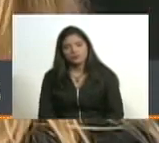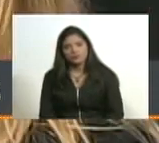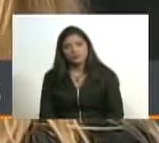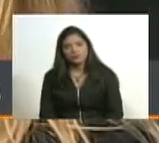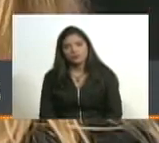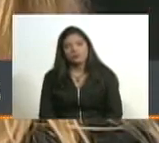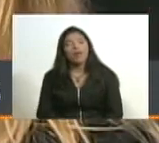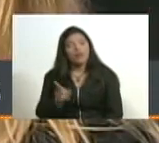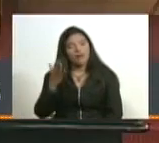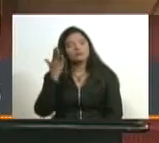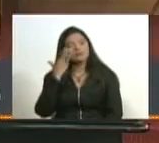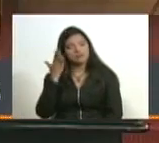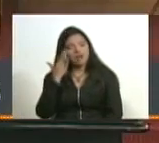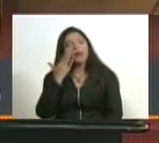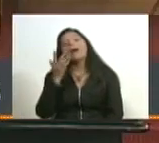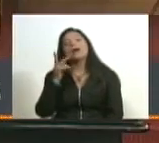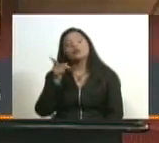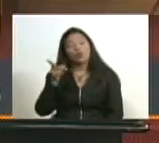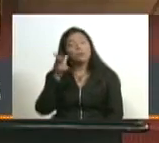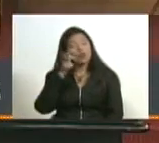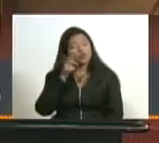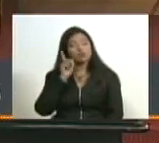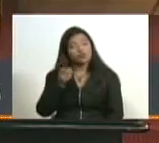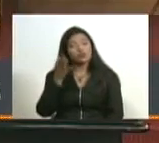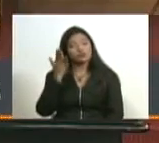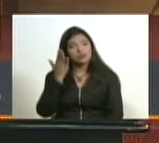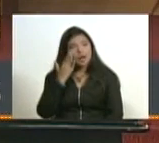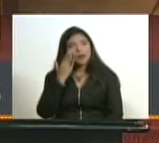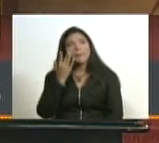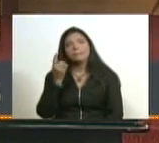Él sabe, Pizarro, que me escucha, que tú llevas aquí